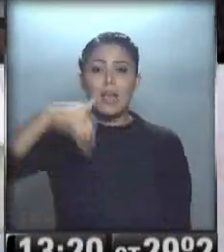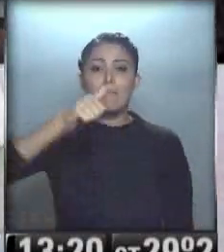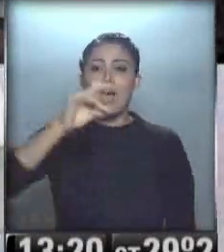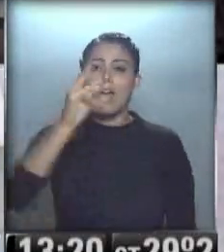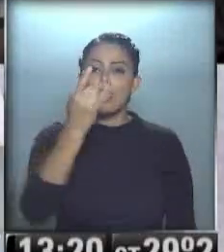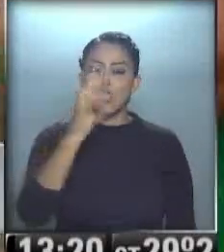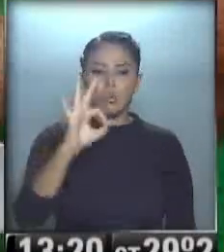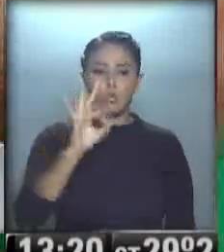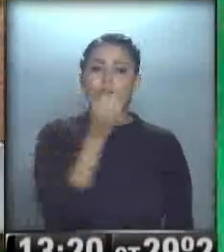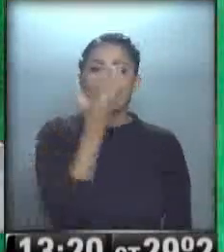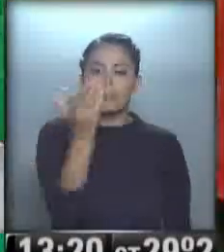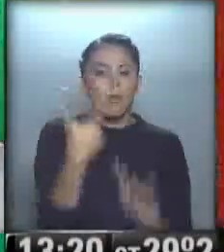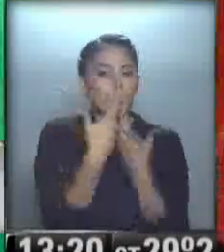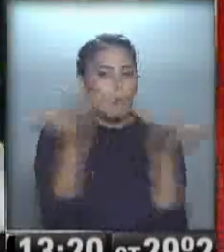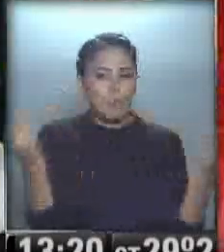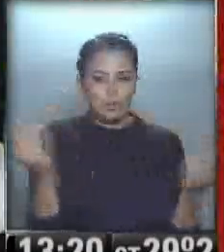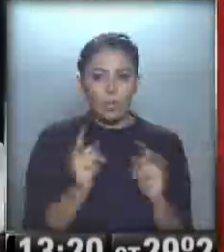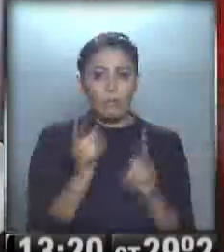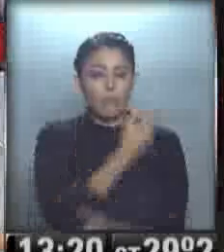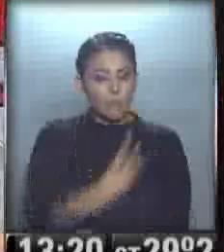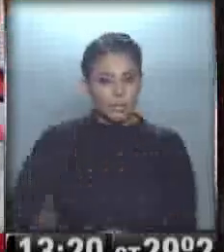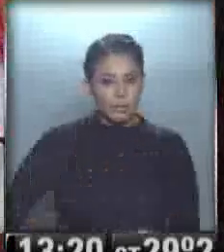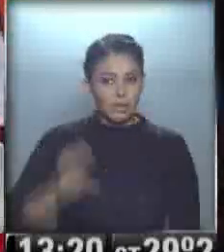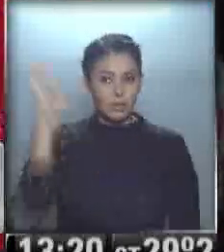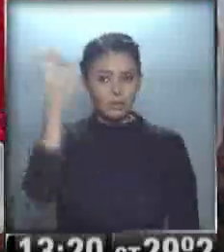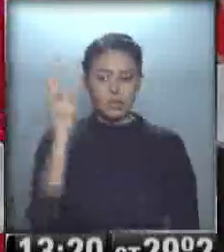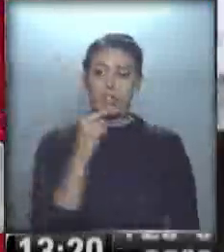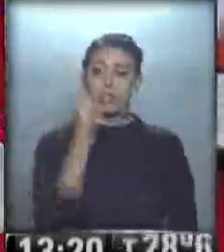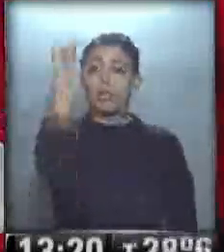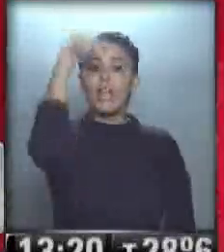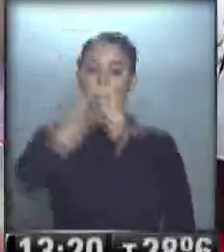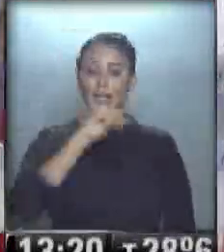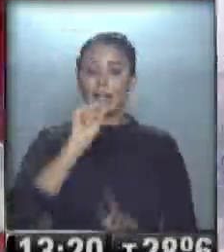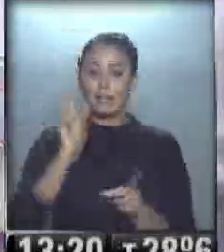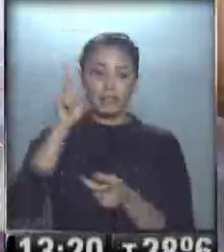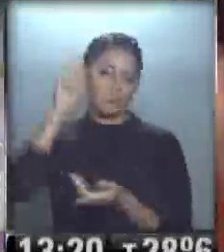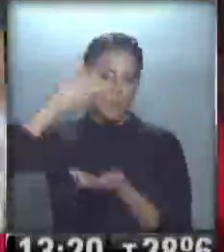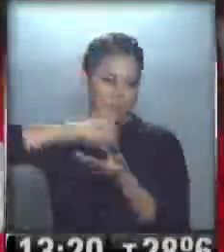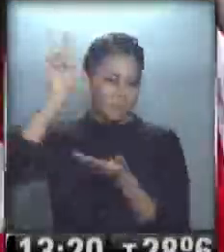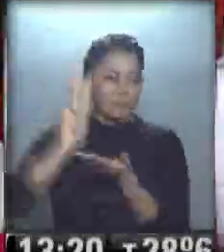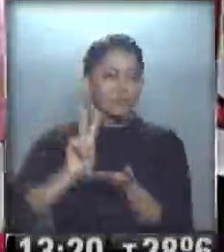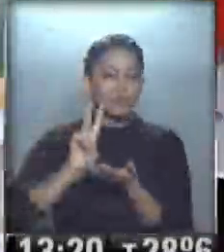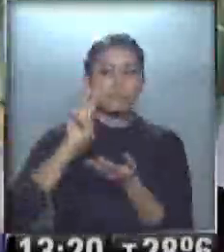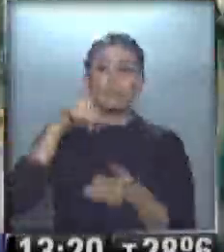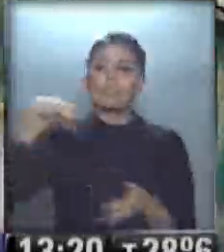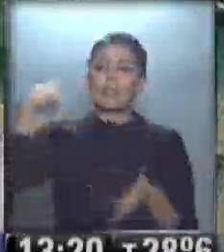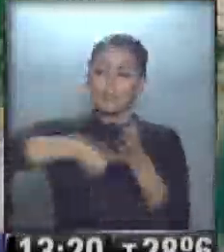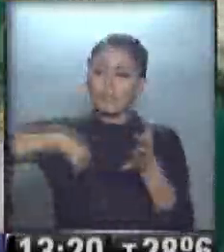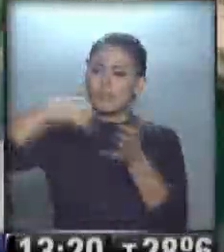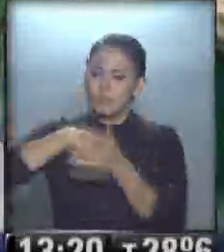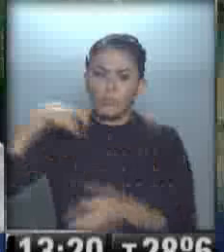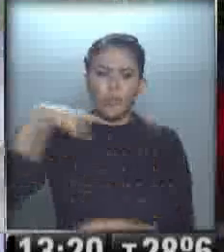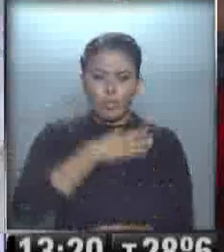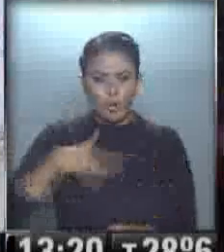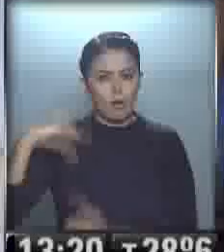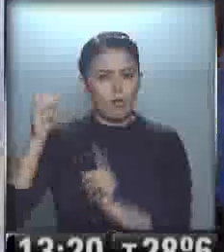confesó públicamente el presidente Maduro que aquí en Venezuela hay un golpe luego